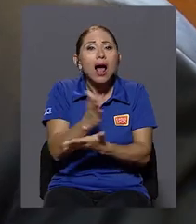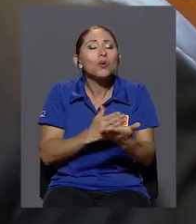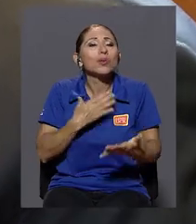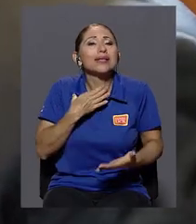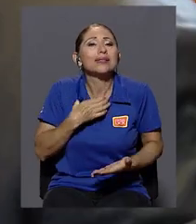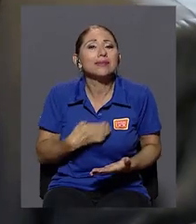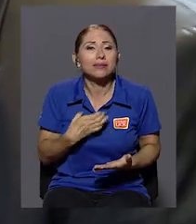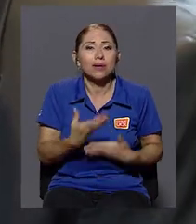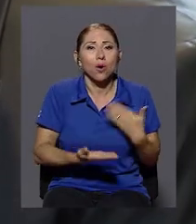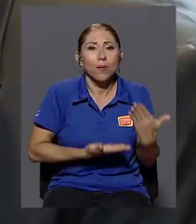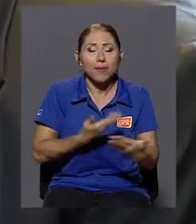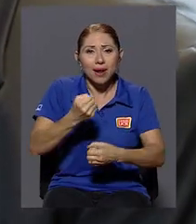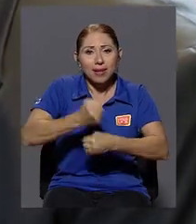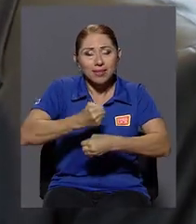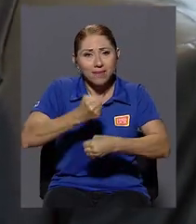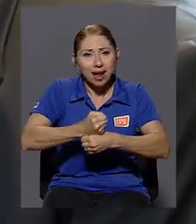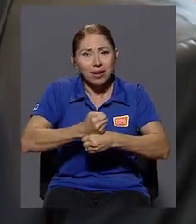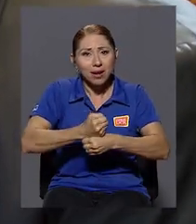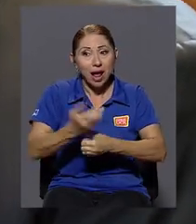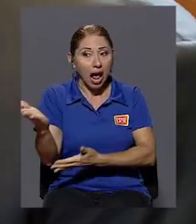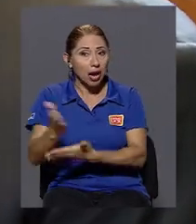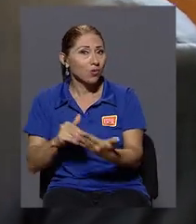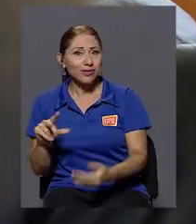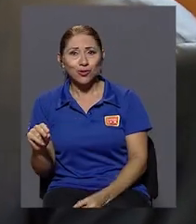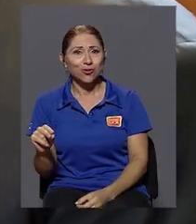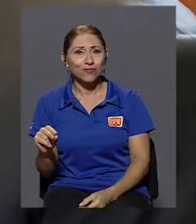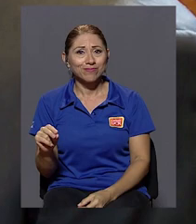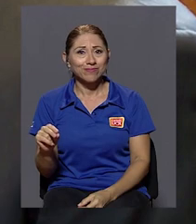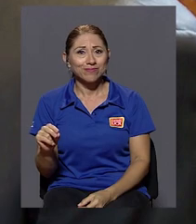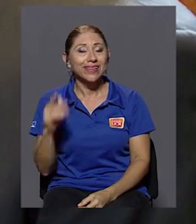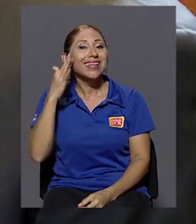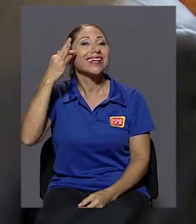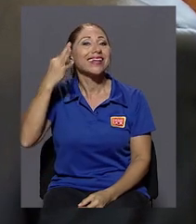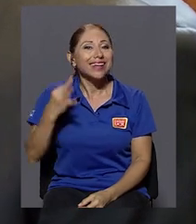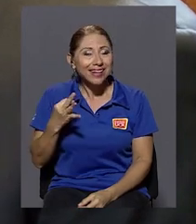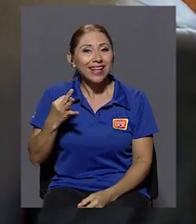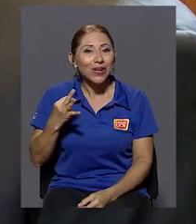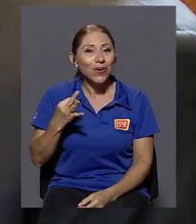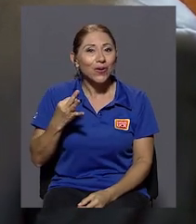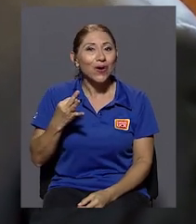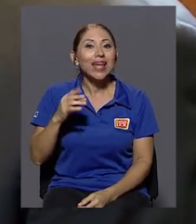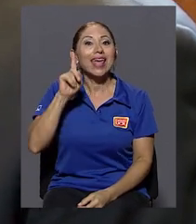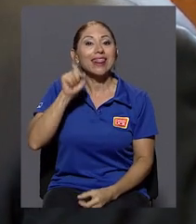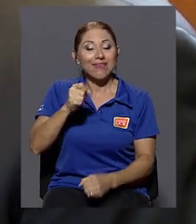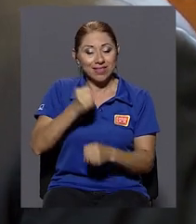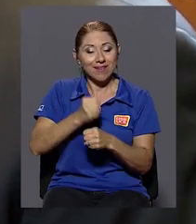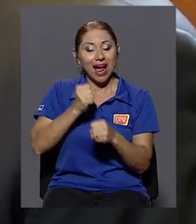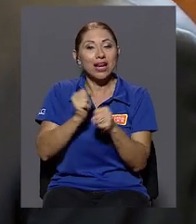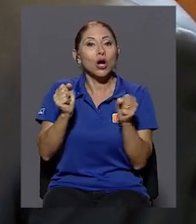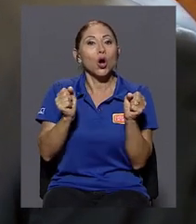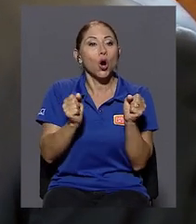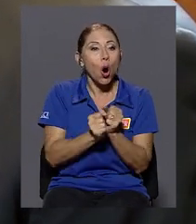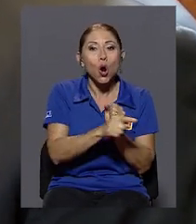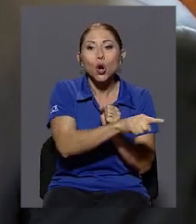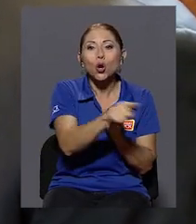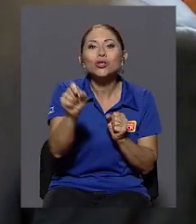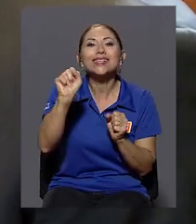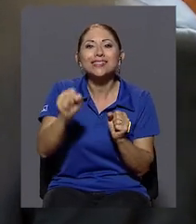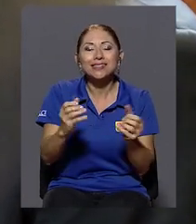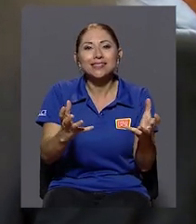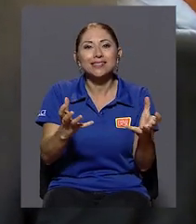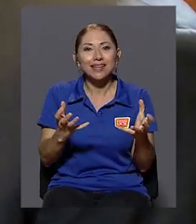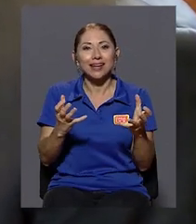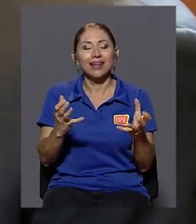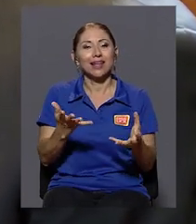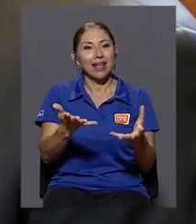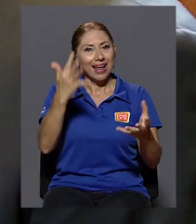de cooperar y de trabajar, con algunas no. Creo que hay que hacer con quienes quieran. Y creo que esa